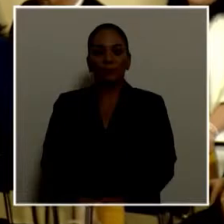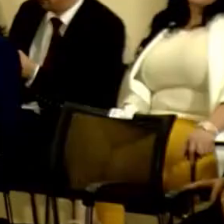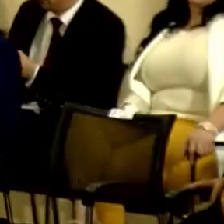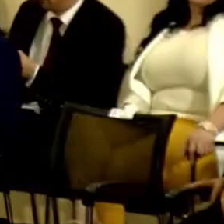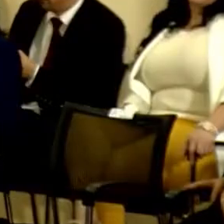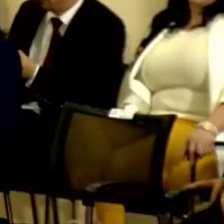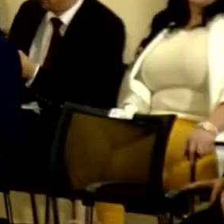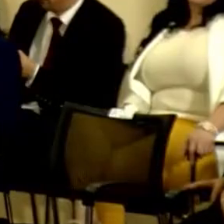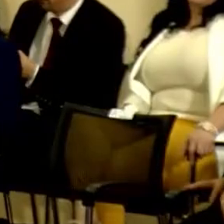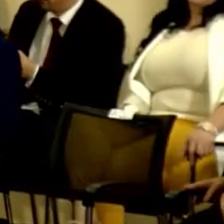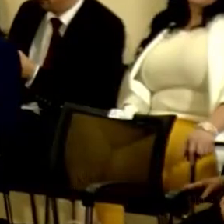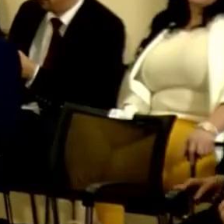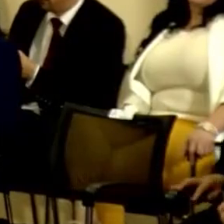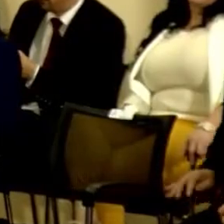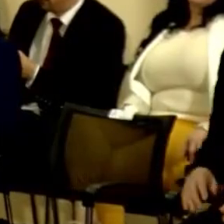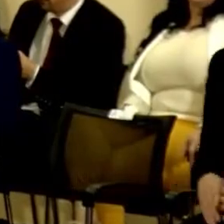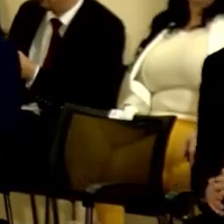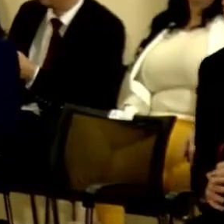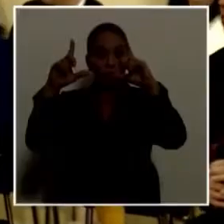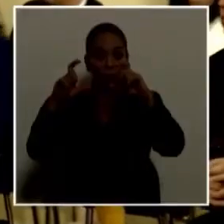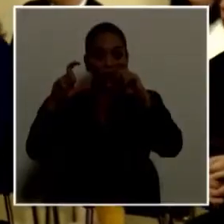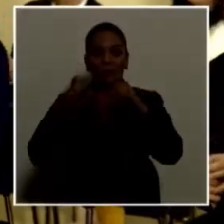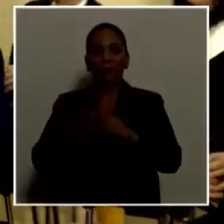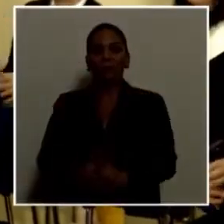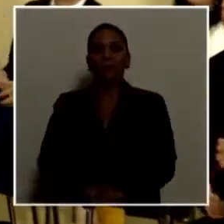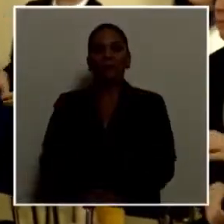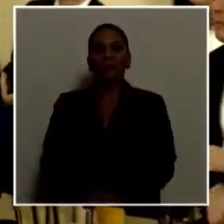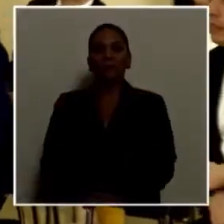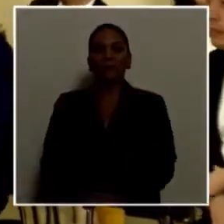Señor presidente, procedemos con la toma de la fotografía.